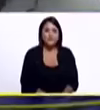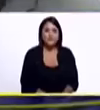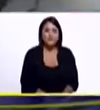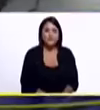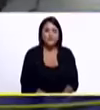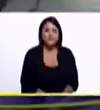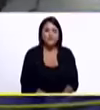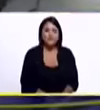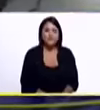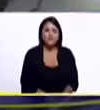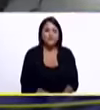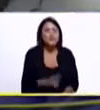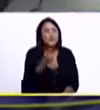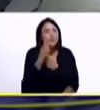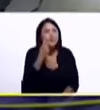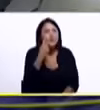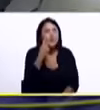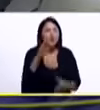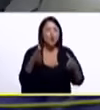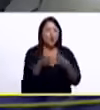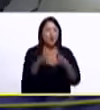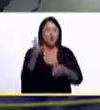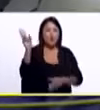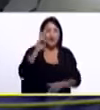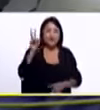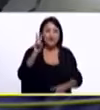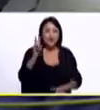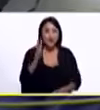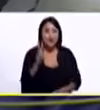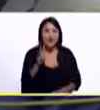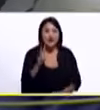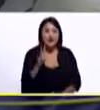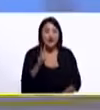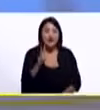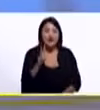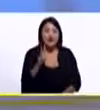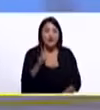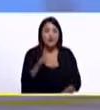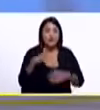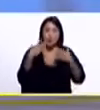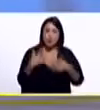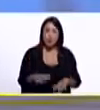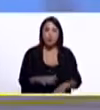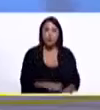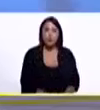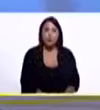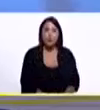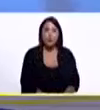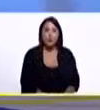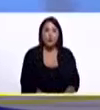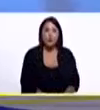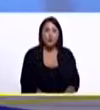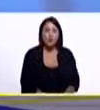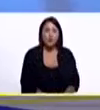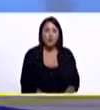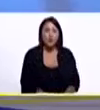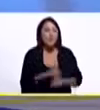cuando uno ve ese equipo de la Vinotinto dándole porciones de vino tinto a